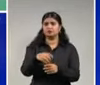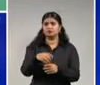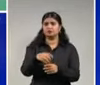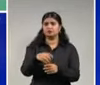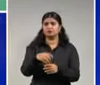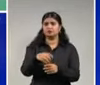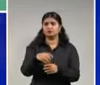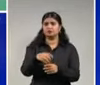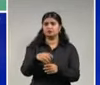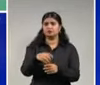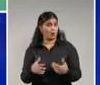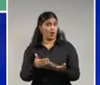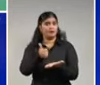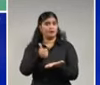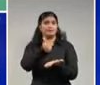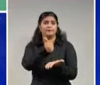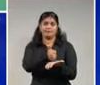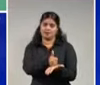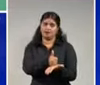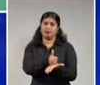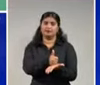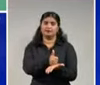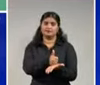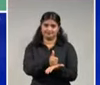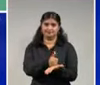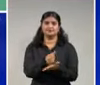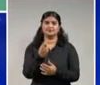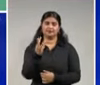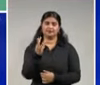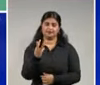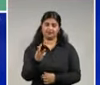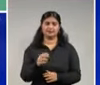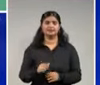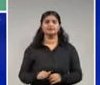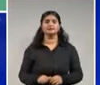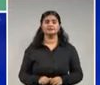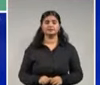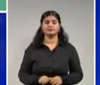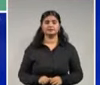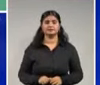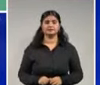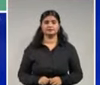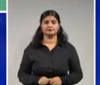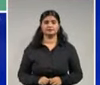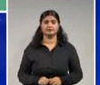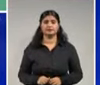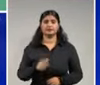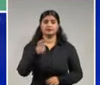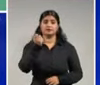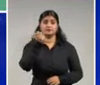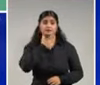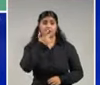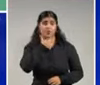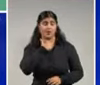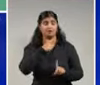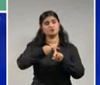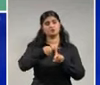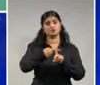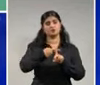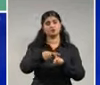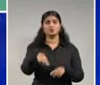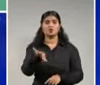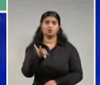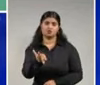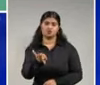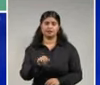8 municipios, en este caso en la cabecera provincial. Ciego de Ávila reportó 7 casos autóctonos, 1